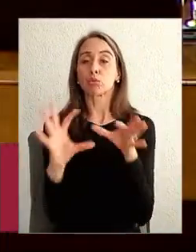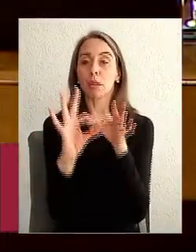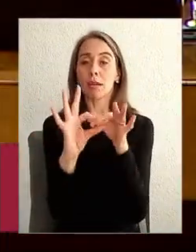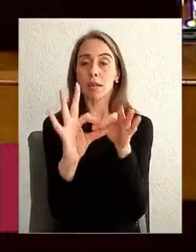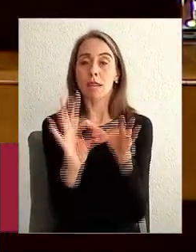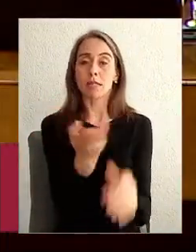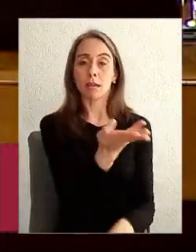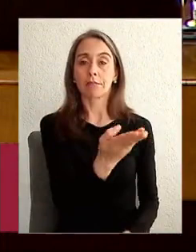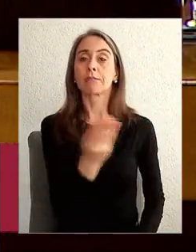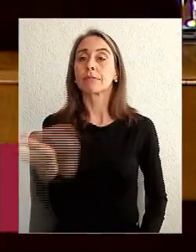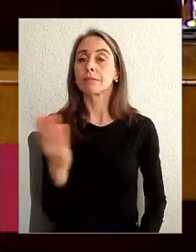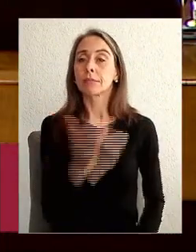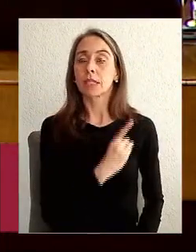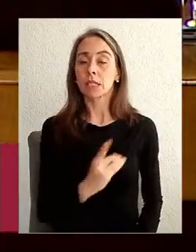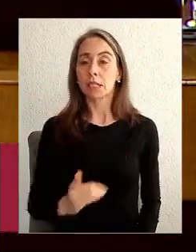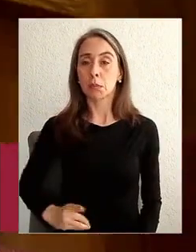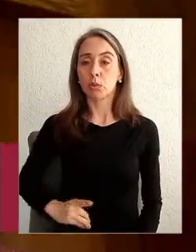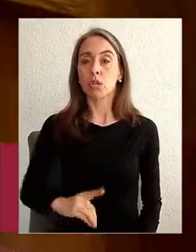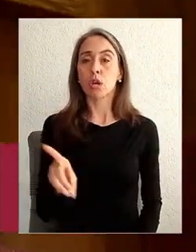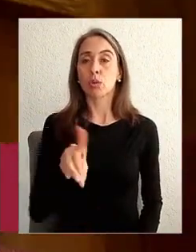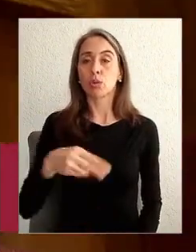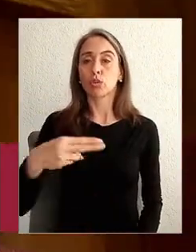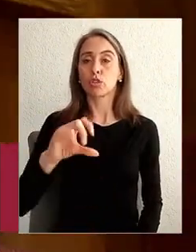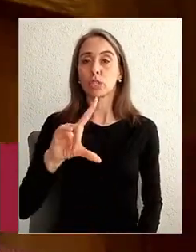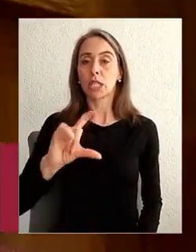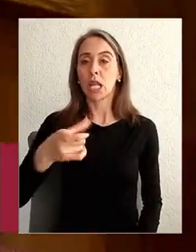diputado Marcelo Chilling.